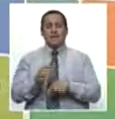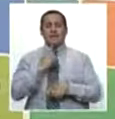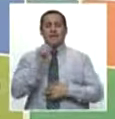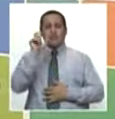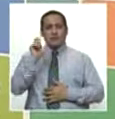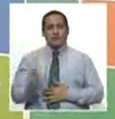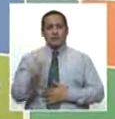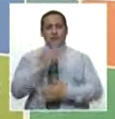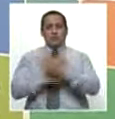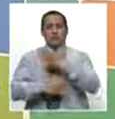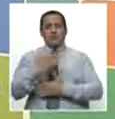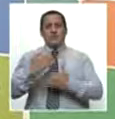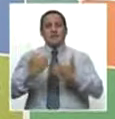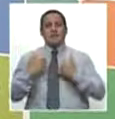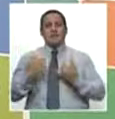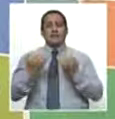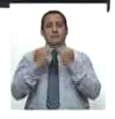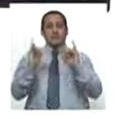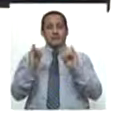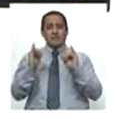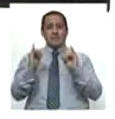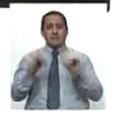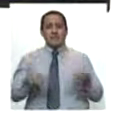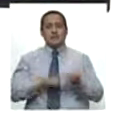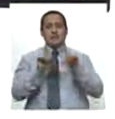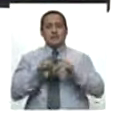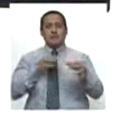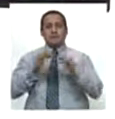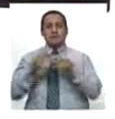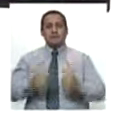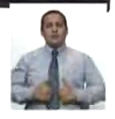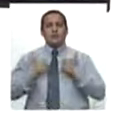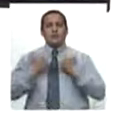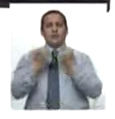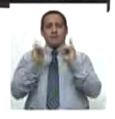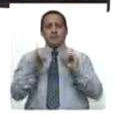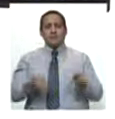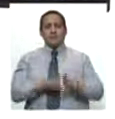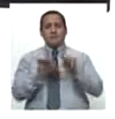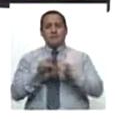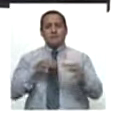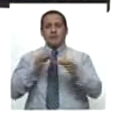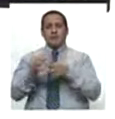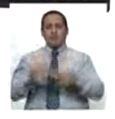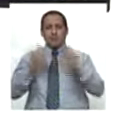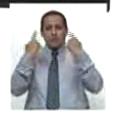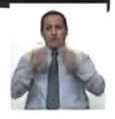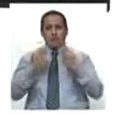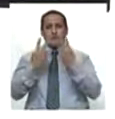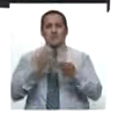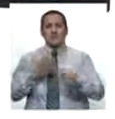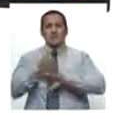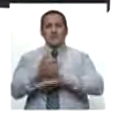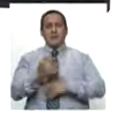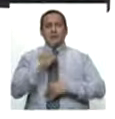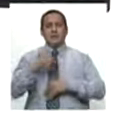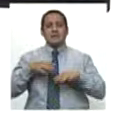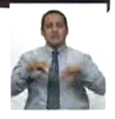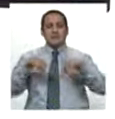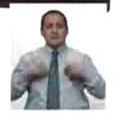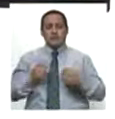es que la persona con discapacidad tenga autonomía. Claro, por eso hablamos de la vida independiente. Por eso cuando hablamos de la definición de la accesibilidad,